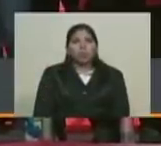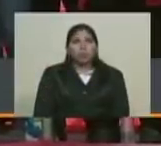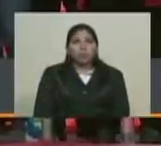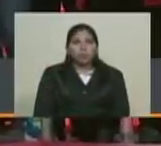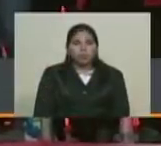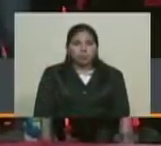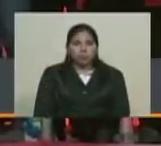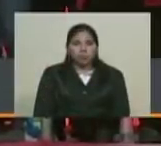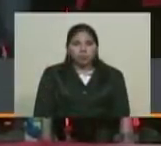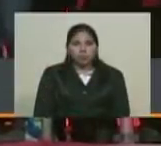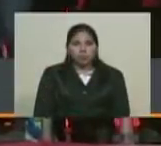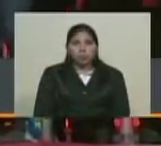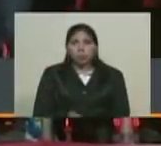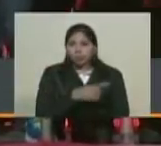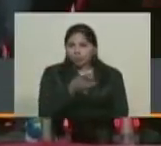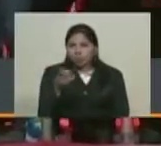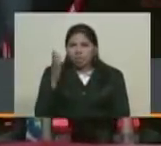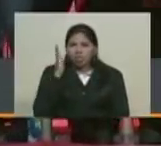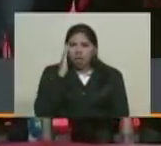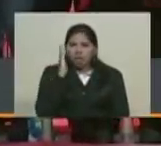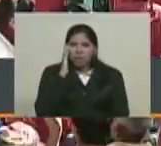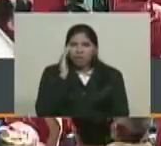¿Y ustedes saben qué va a pasar?